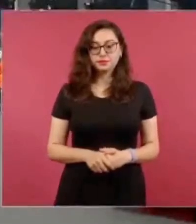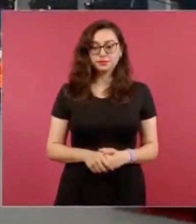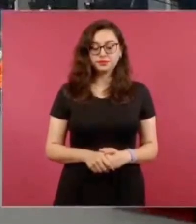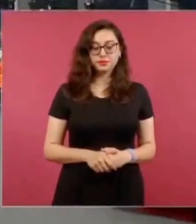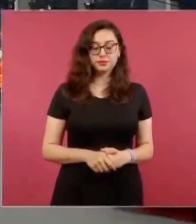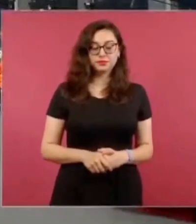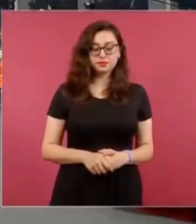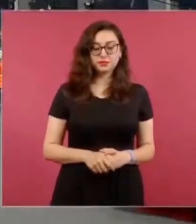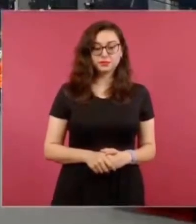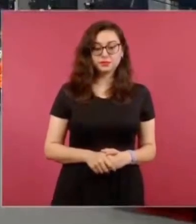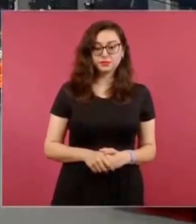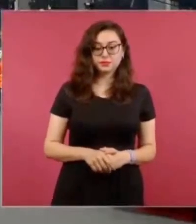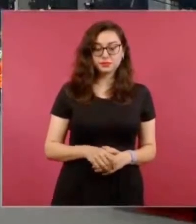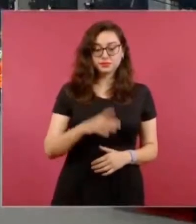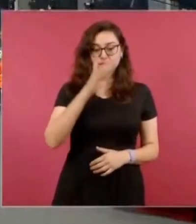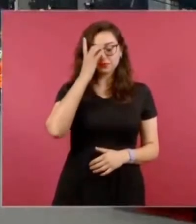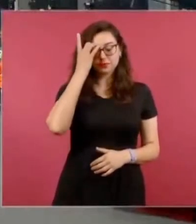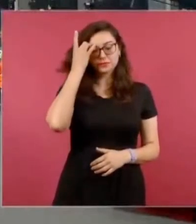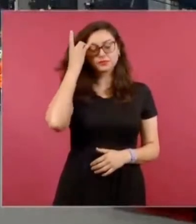También